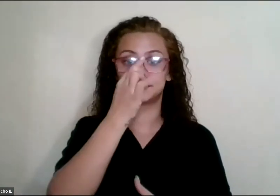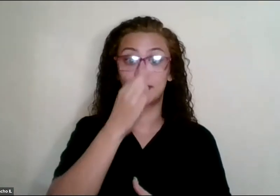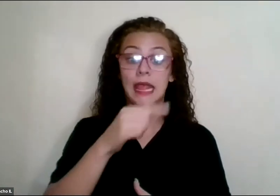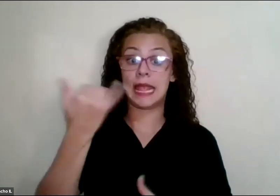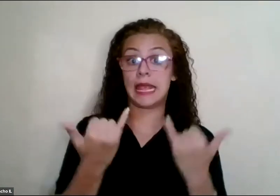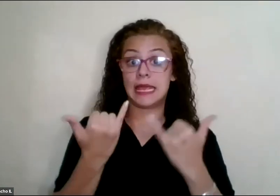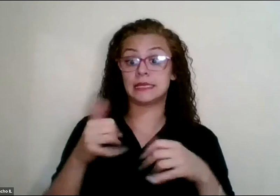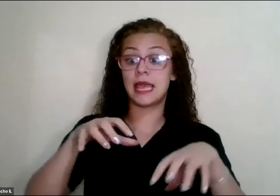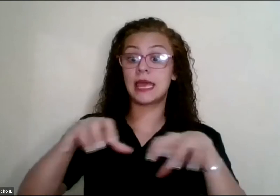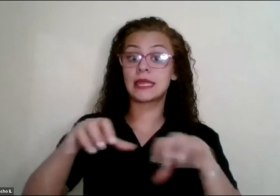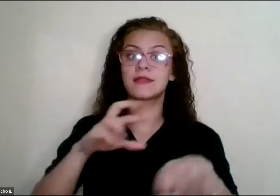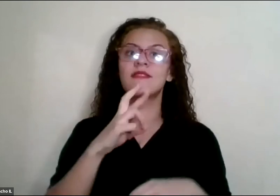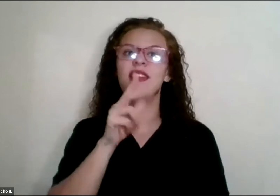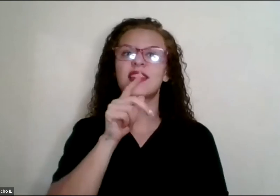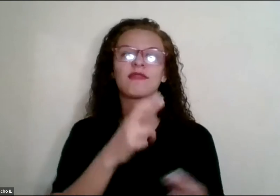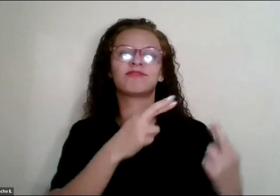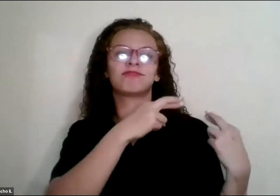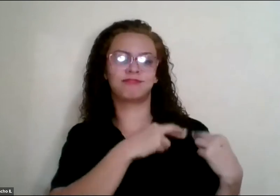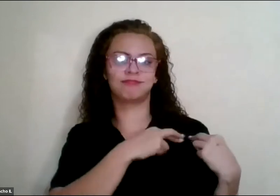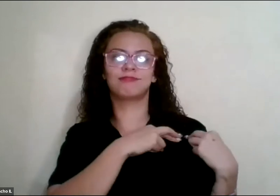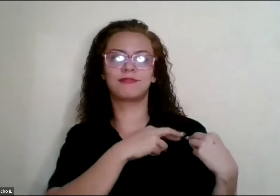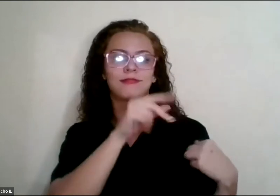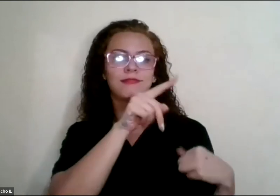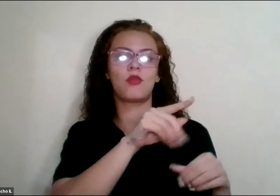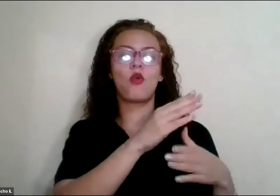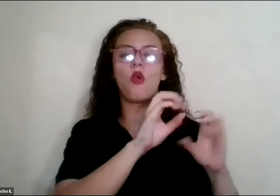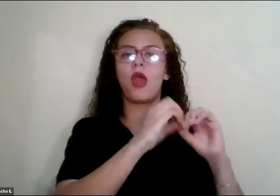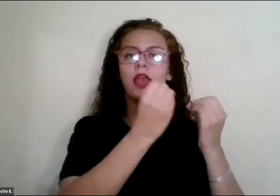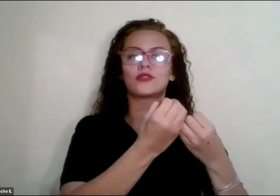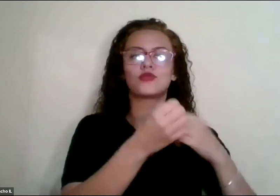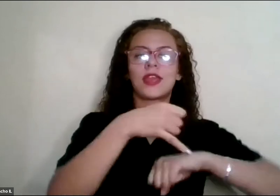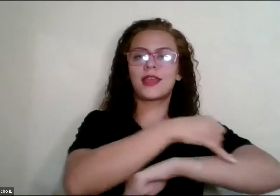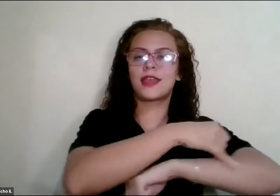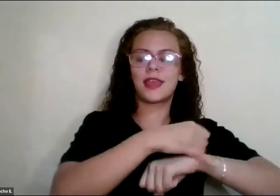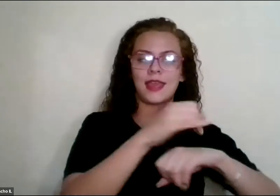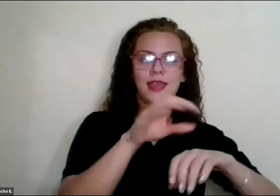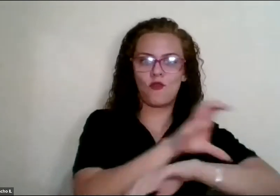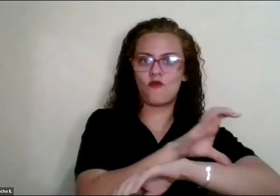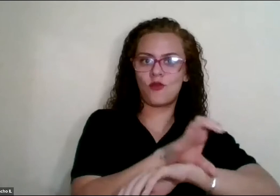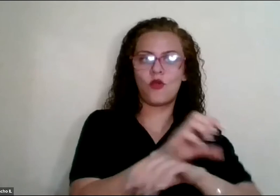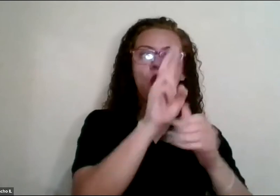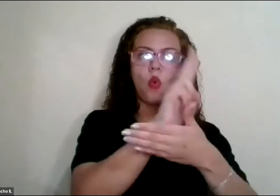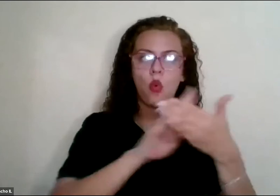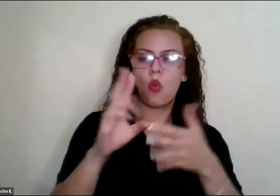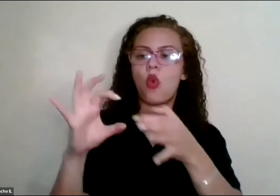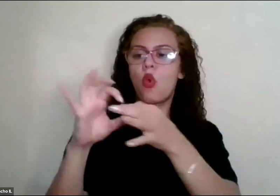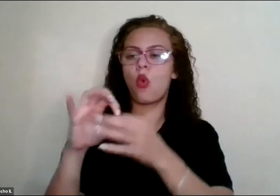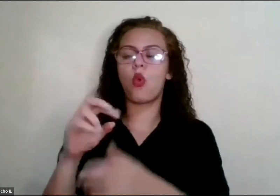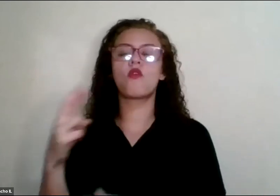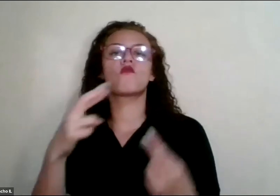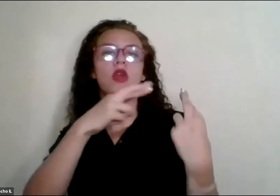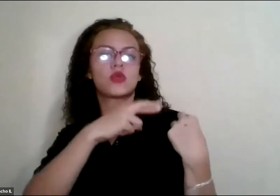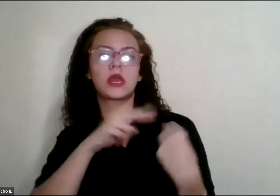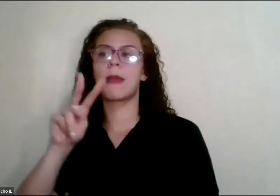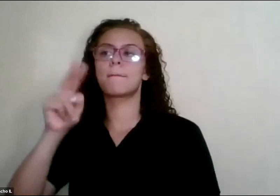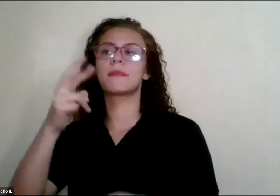actividad organizada por la Dirección de Informática de la Universidad, en conjunto con la Rectoría, la Vicerrectoría